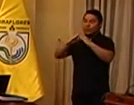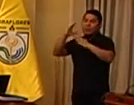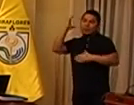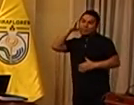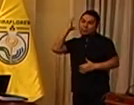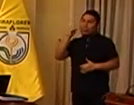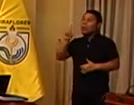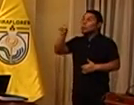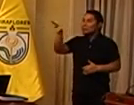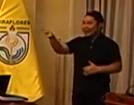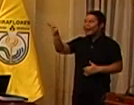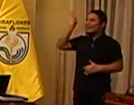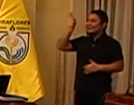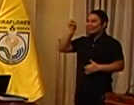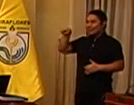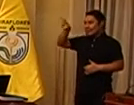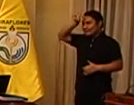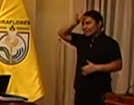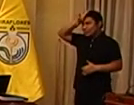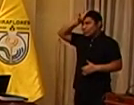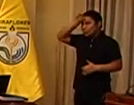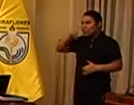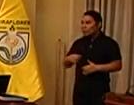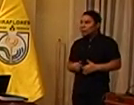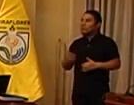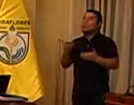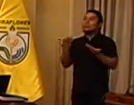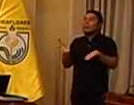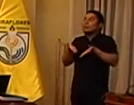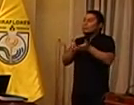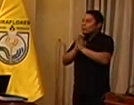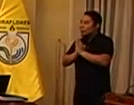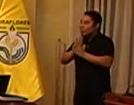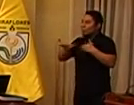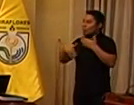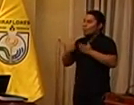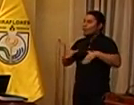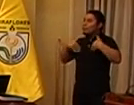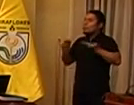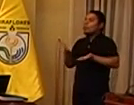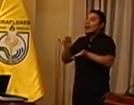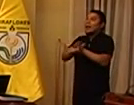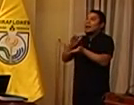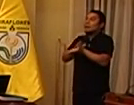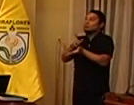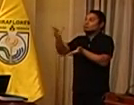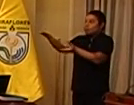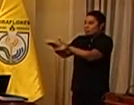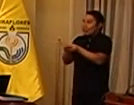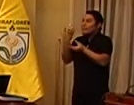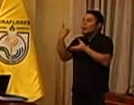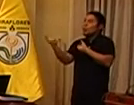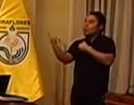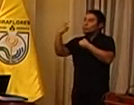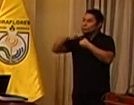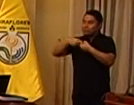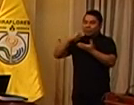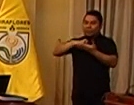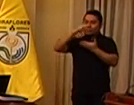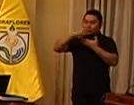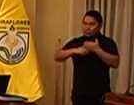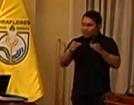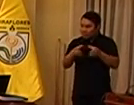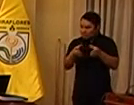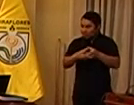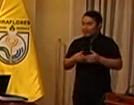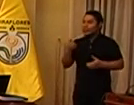de las seleccionadas en Perú. Le pedimos que como punto de contacto indicado en el documento de inscripción al programa, usted informe a otras